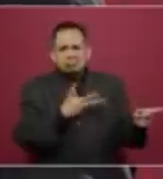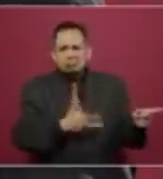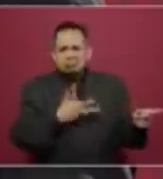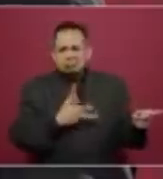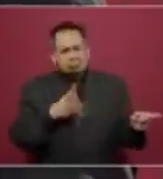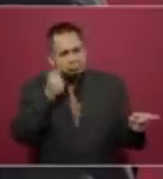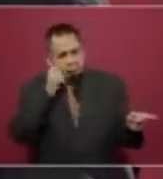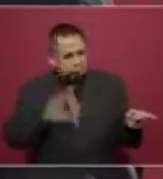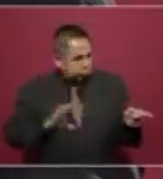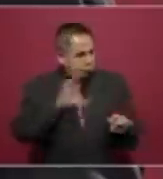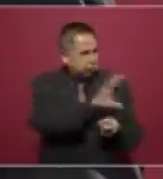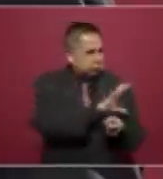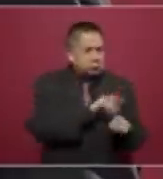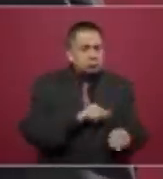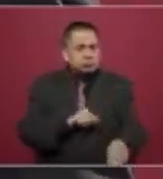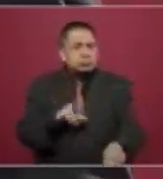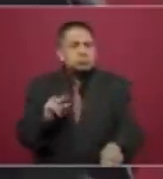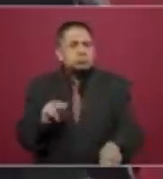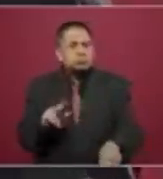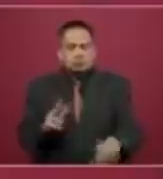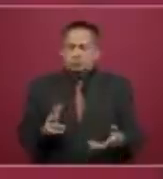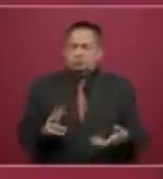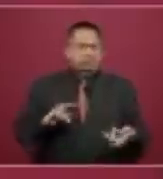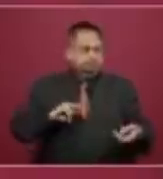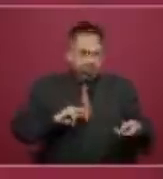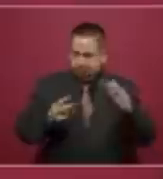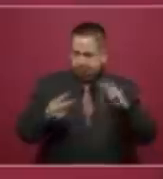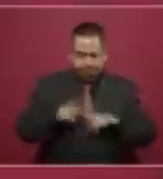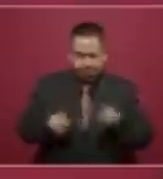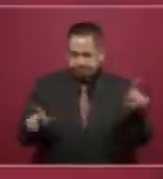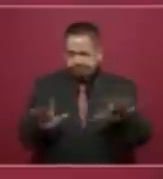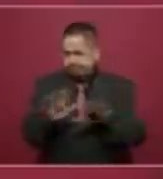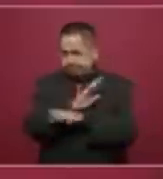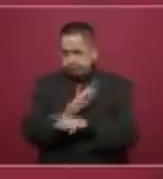productores. Eso ya cambió, por eso